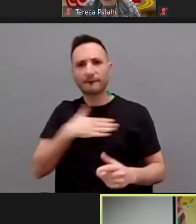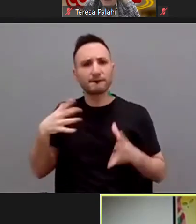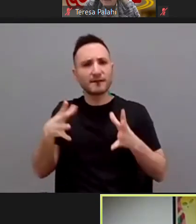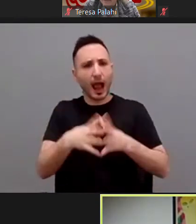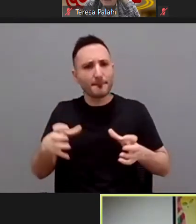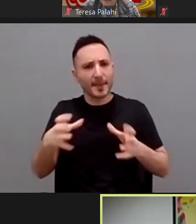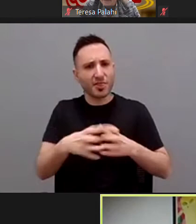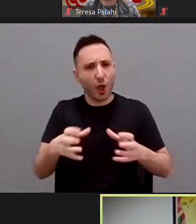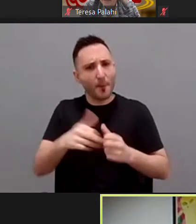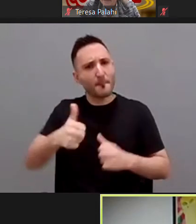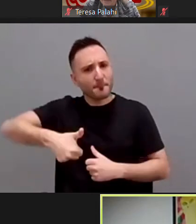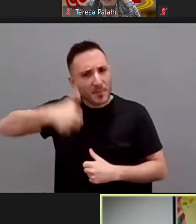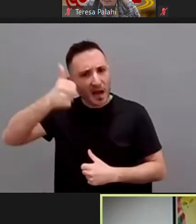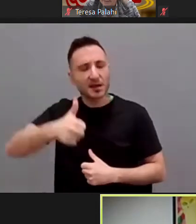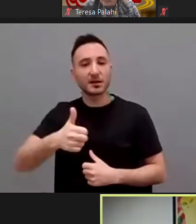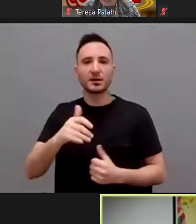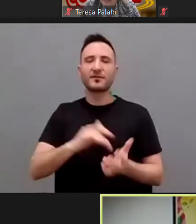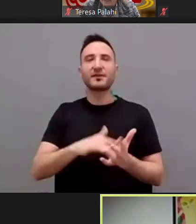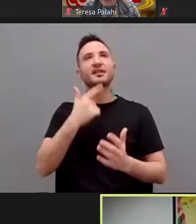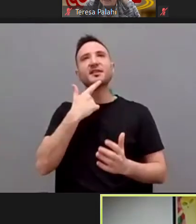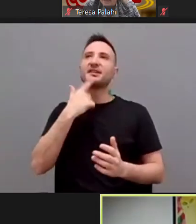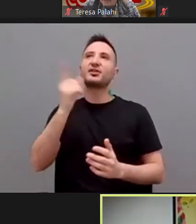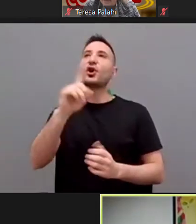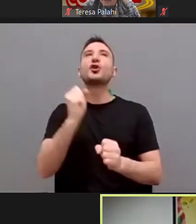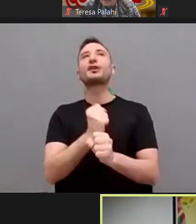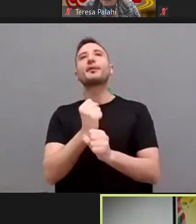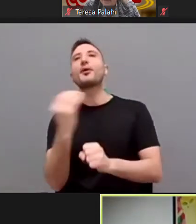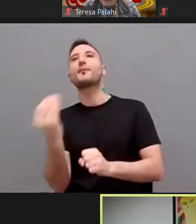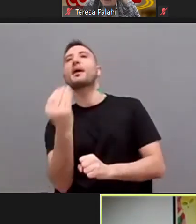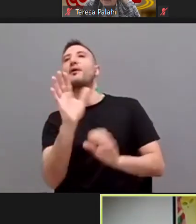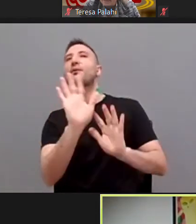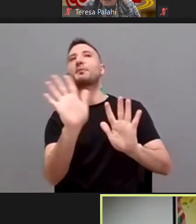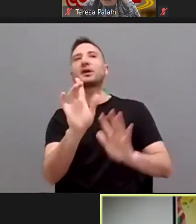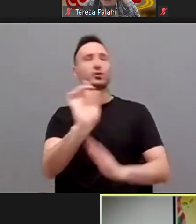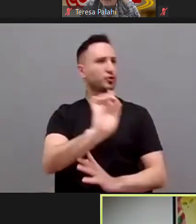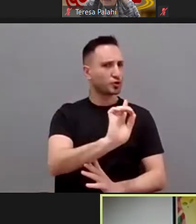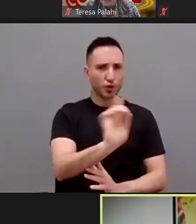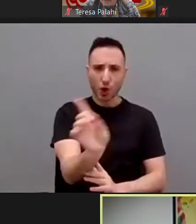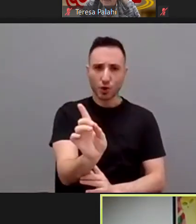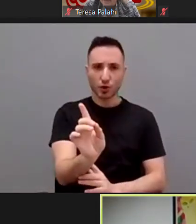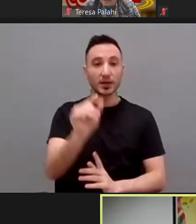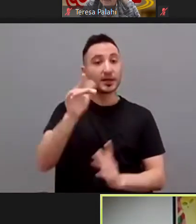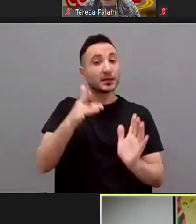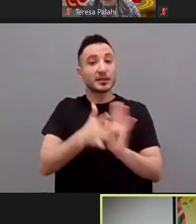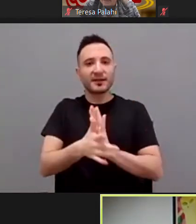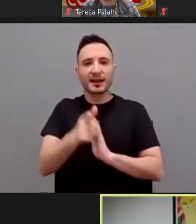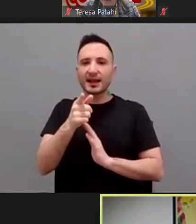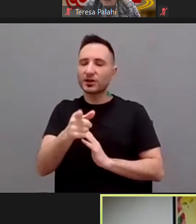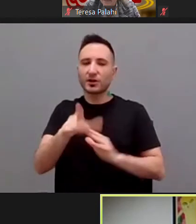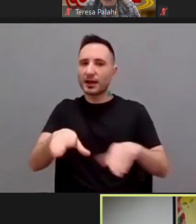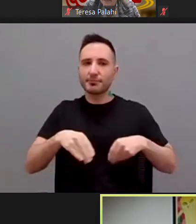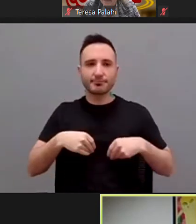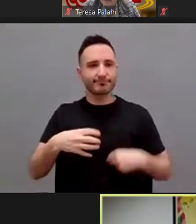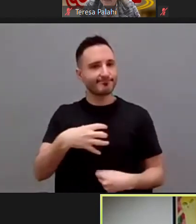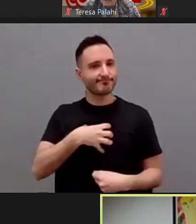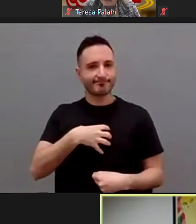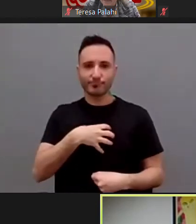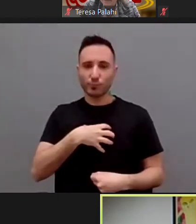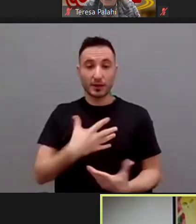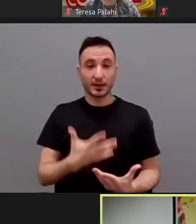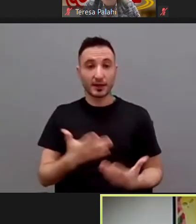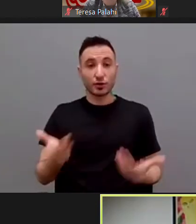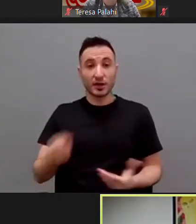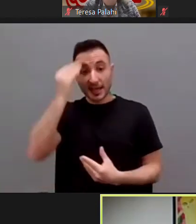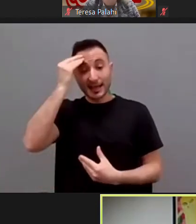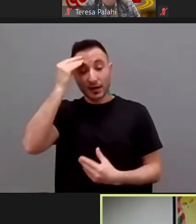de dijéramos de, bueno, vamos a ver si mejoramos. No, es que esto ya no es admisible. Entonces, yo creo que tanto las